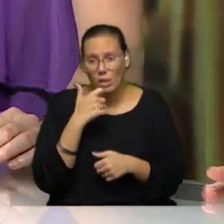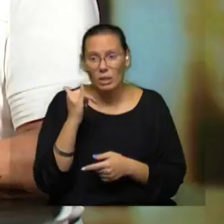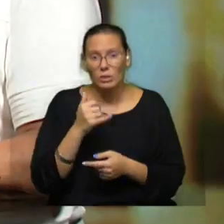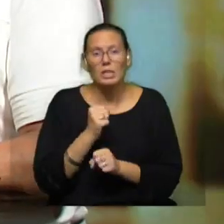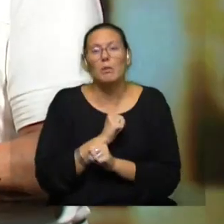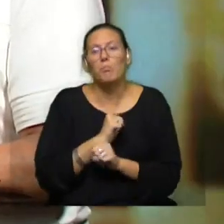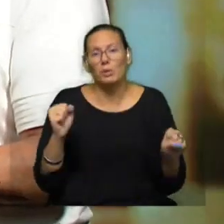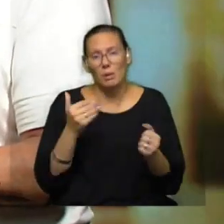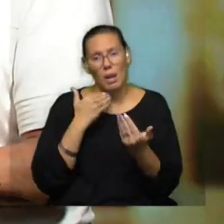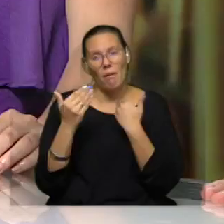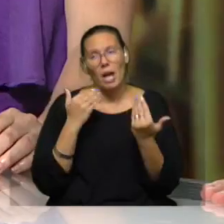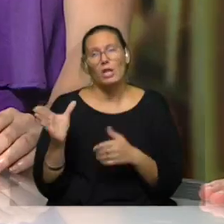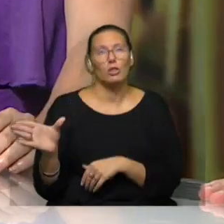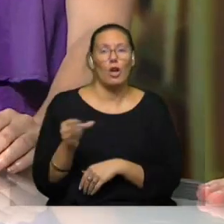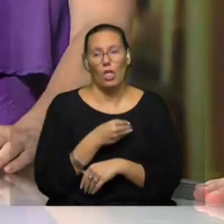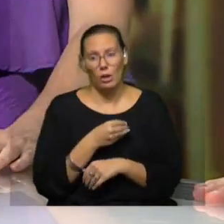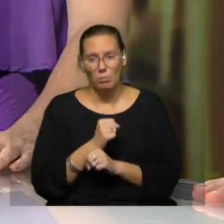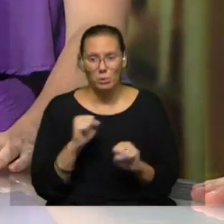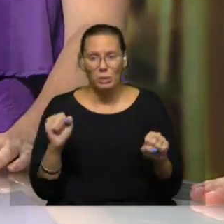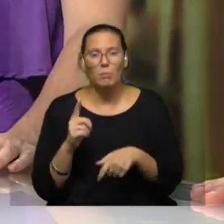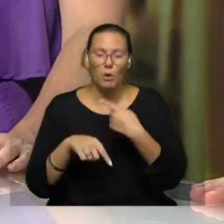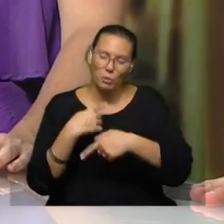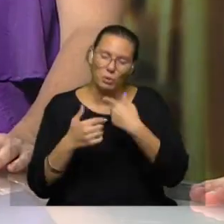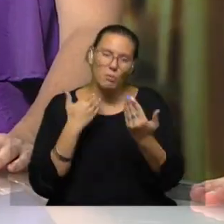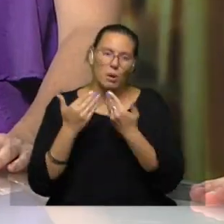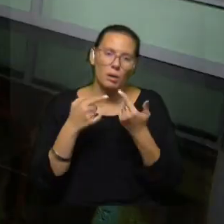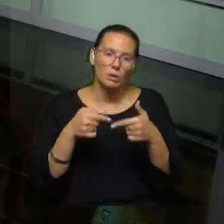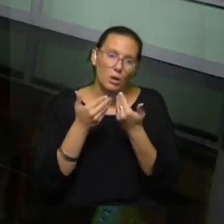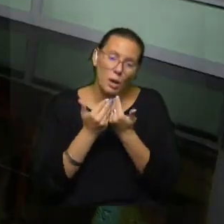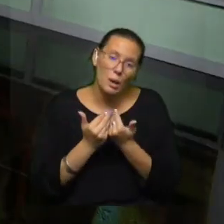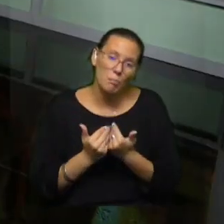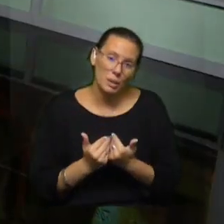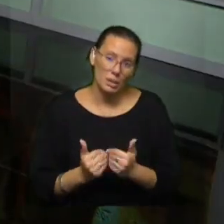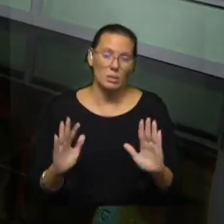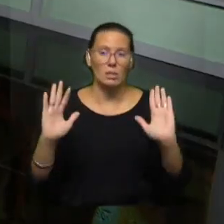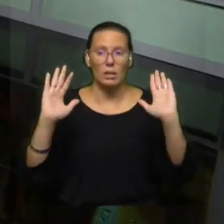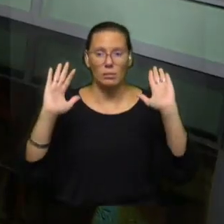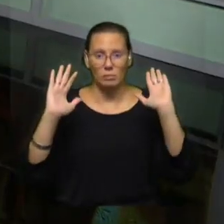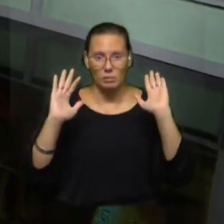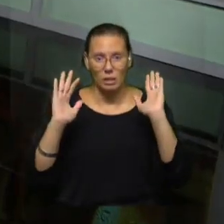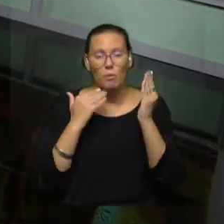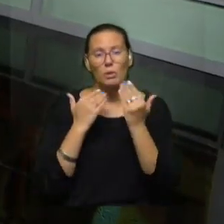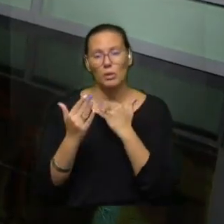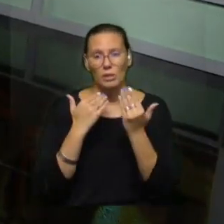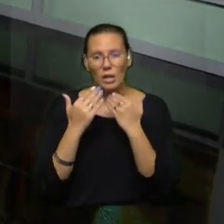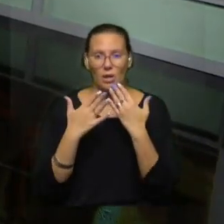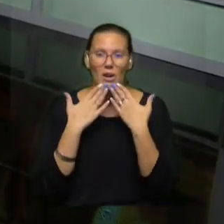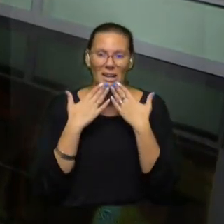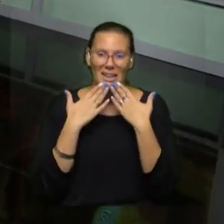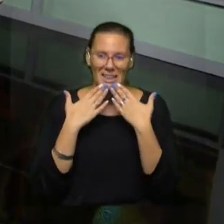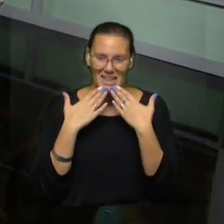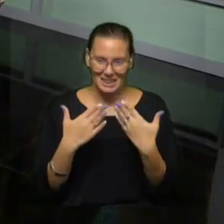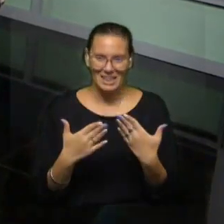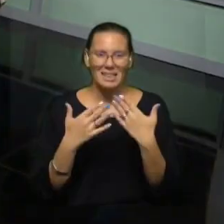imposible abordarlo todo. Nosotros sabemos. Pero seguiremos charlando. Esto recién empieza... en nuestro diálogo. Gracias.